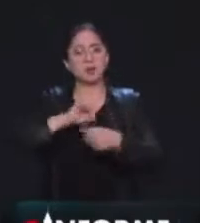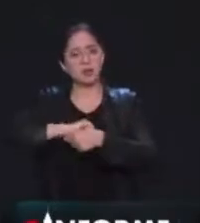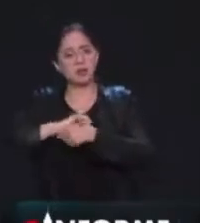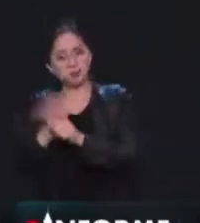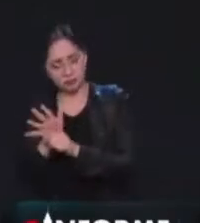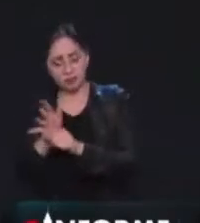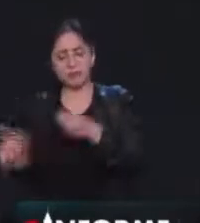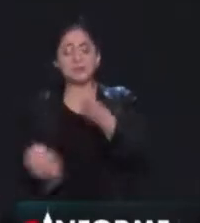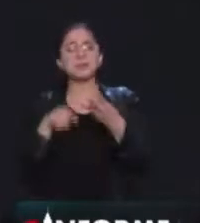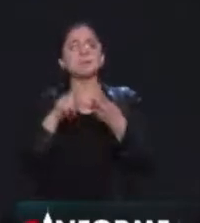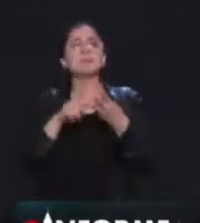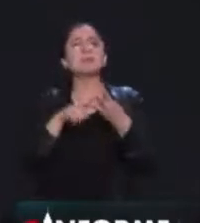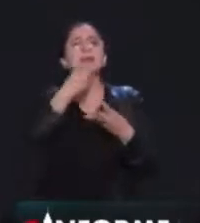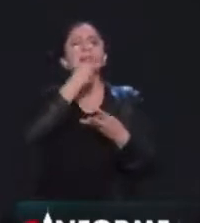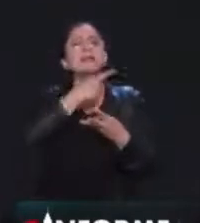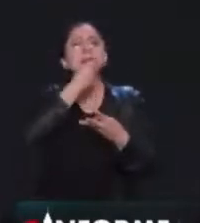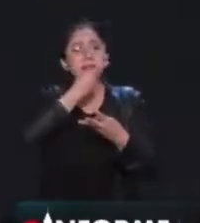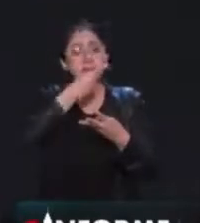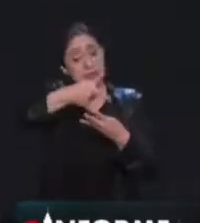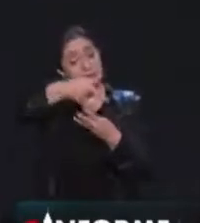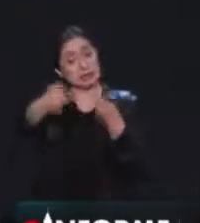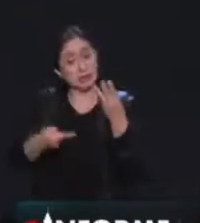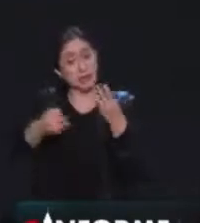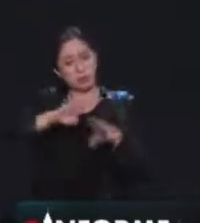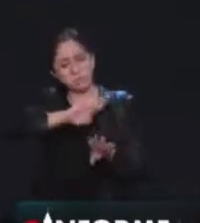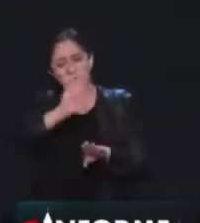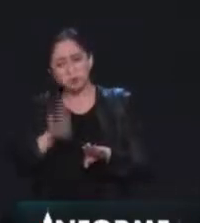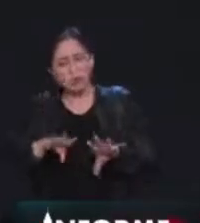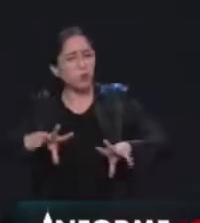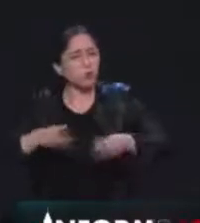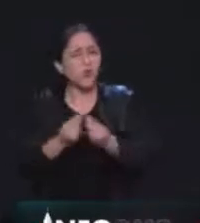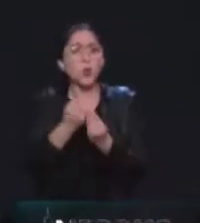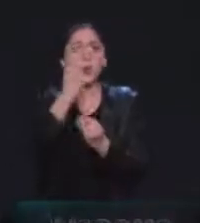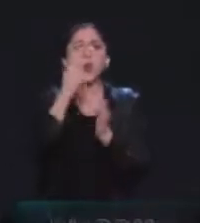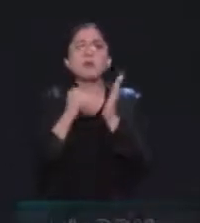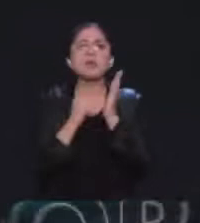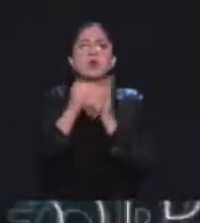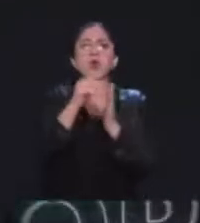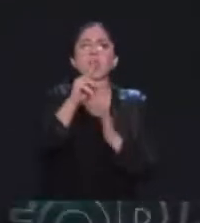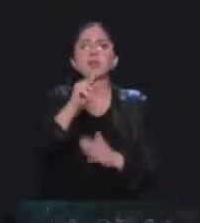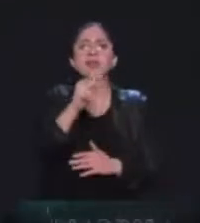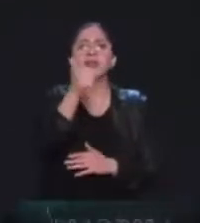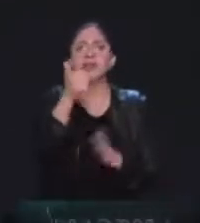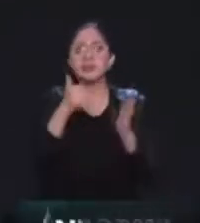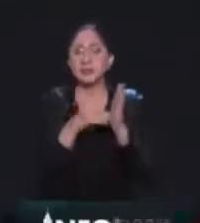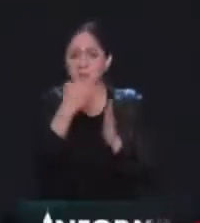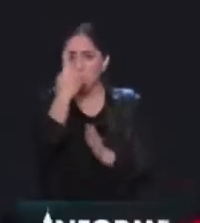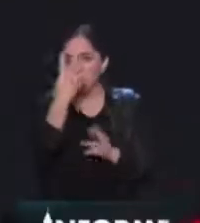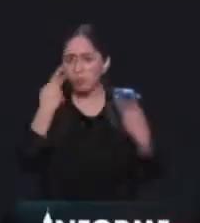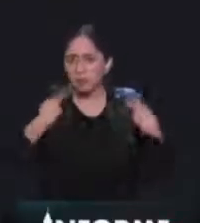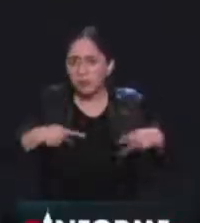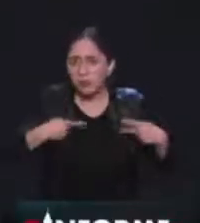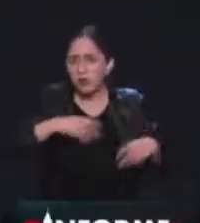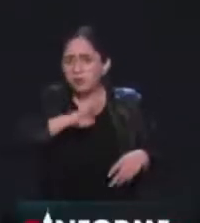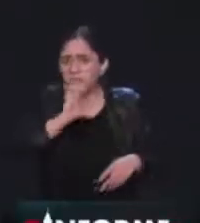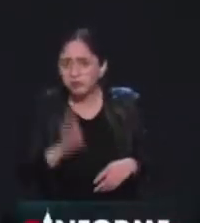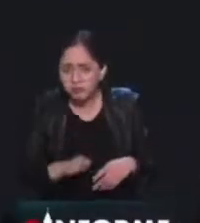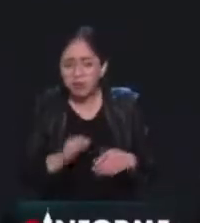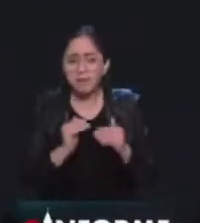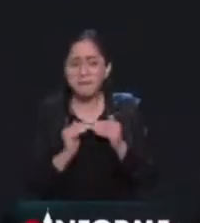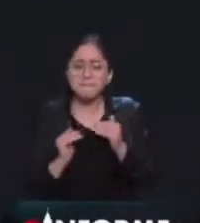diabetes mellitus. El número de muertes generales llegó a 1.086.094 casos, lo que representa un incremento